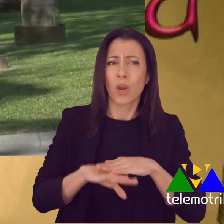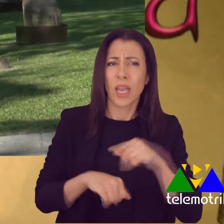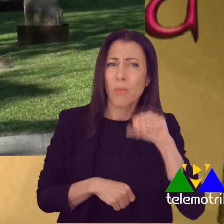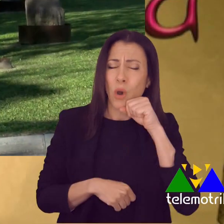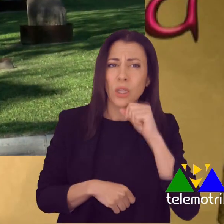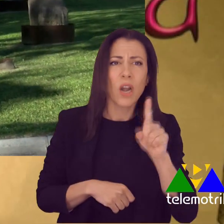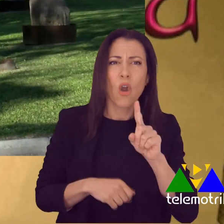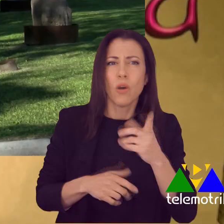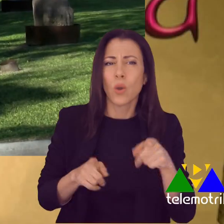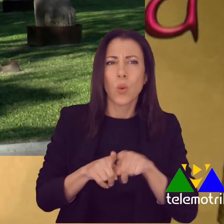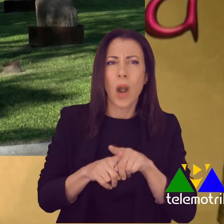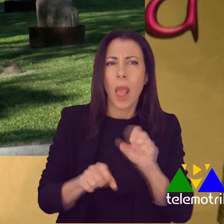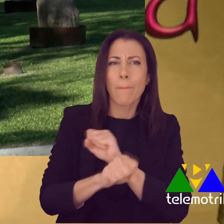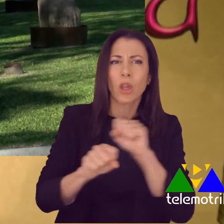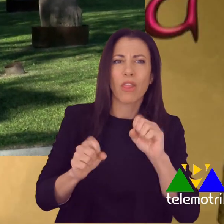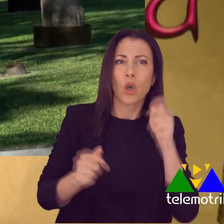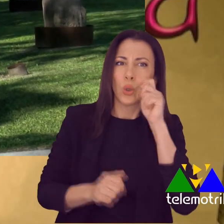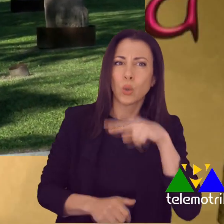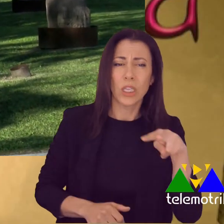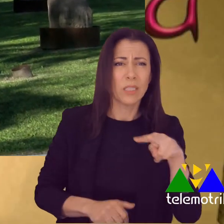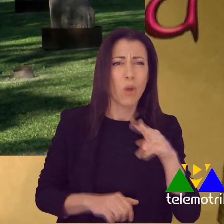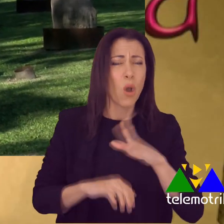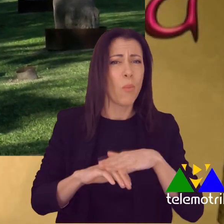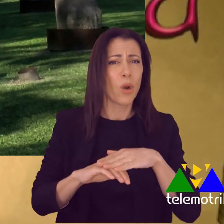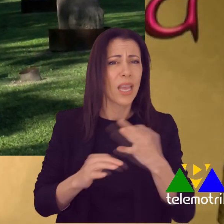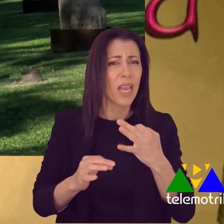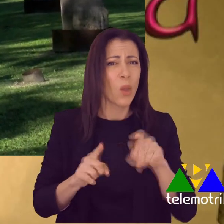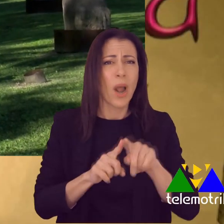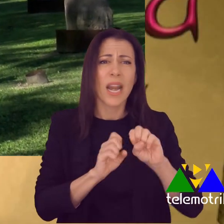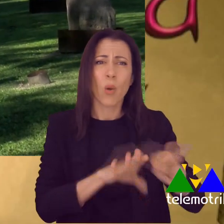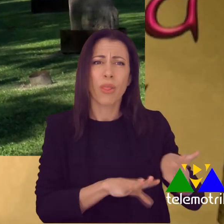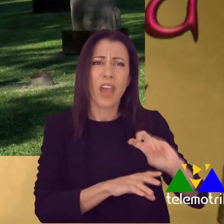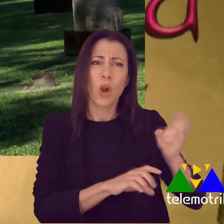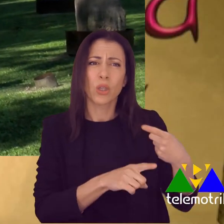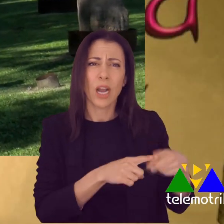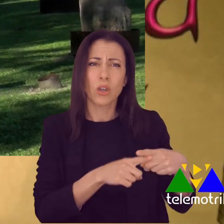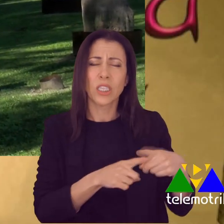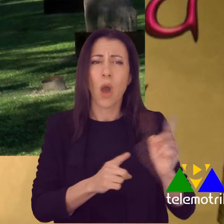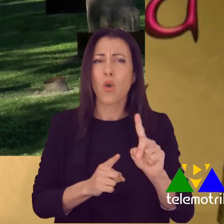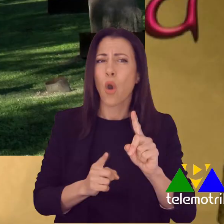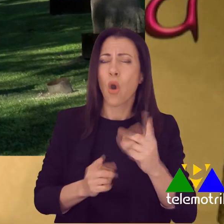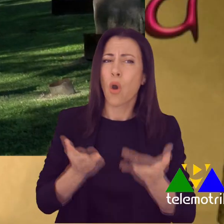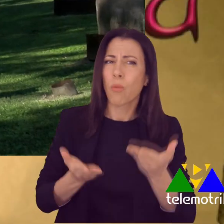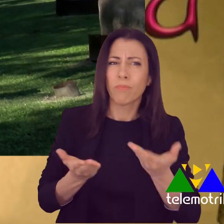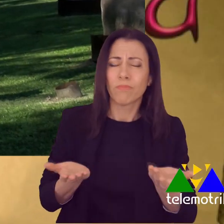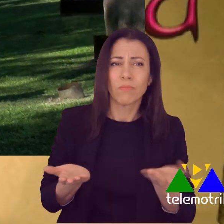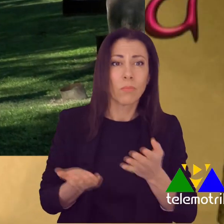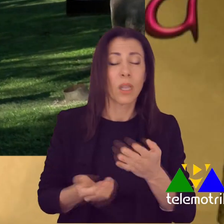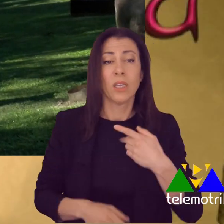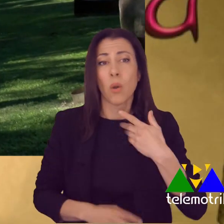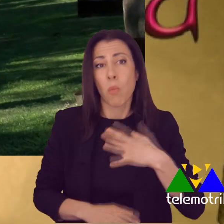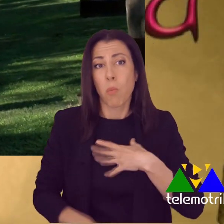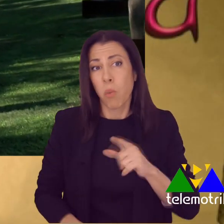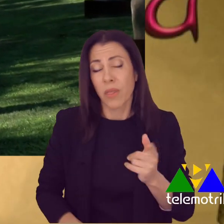Motril? ¿Porque había que renunciar a otras cosas para potenciar el turismo? ¿O era incompatible con otras cosas? Porque yo creo que